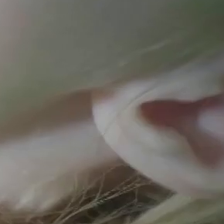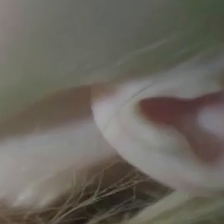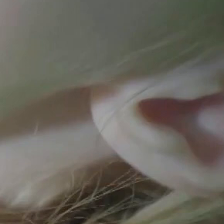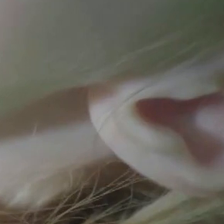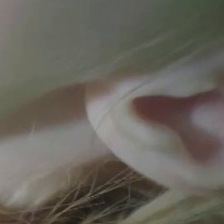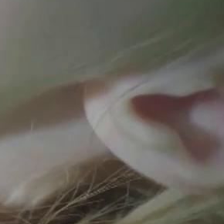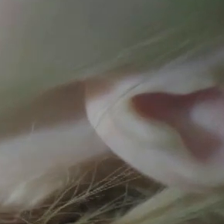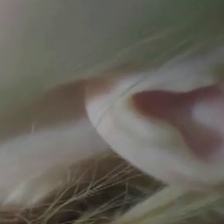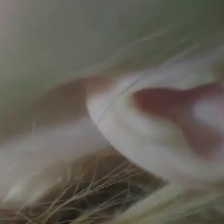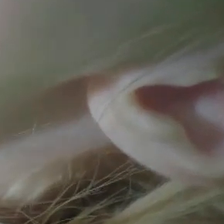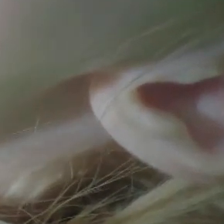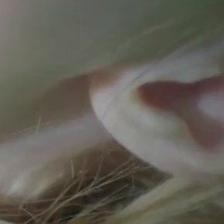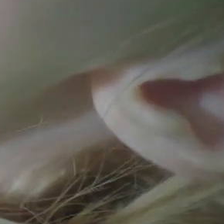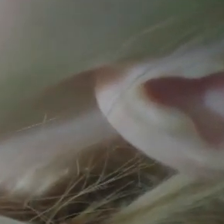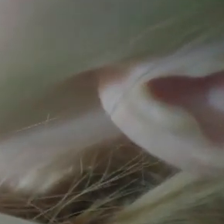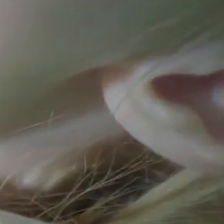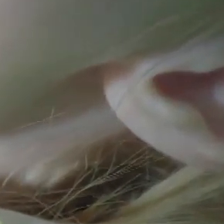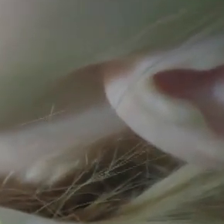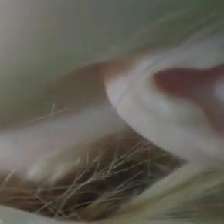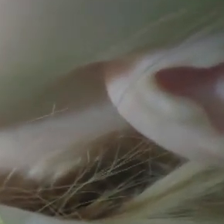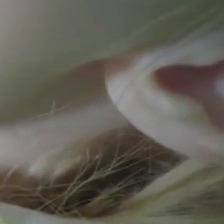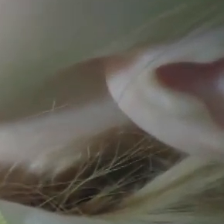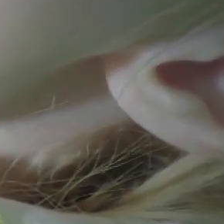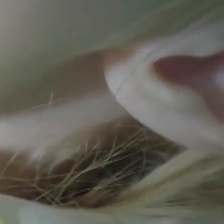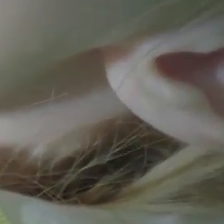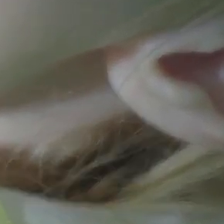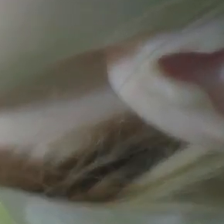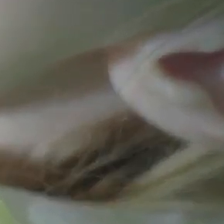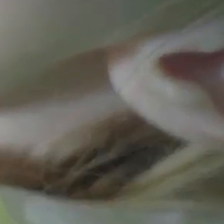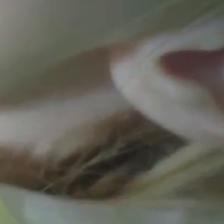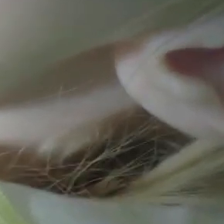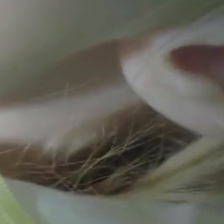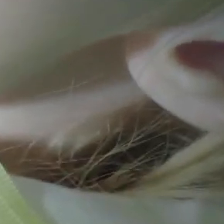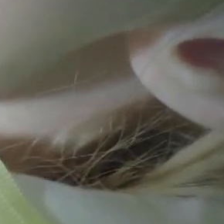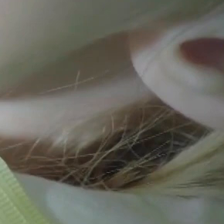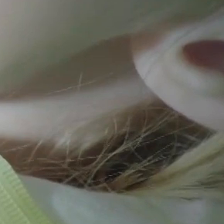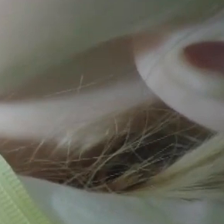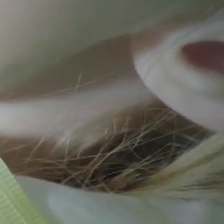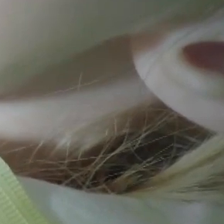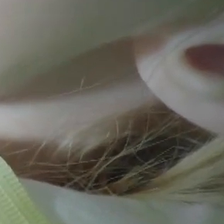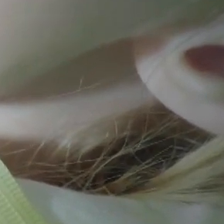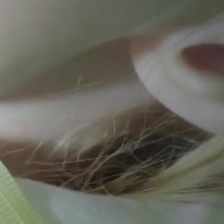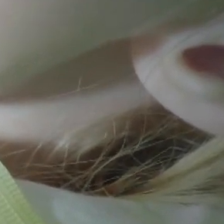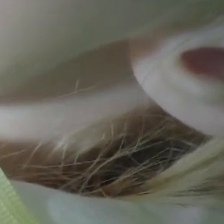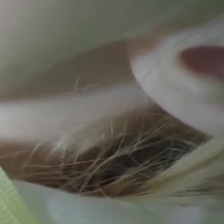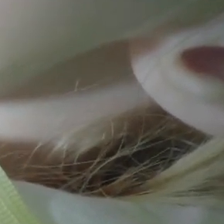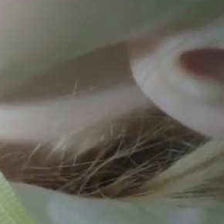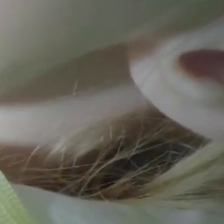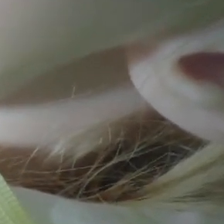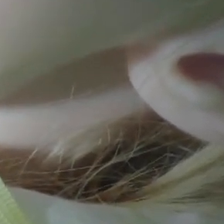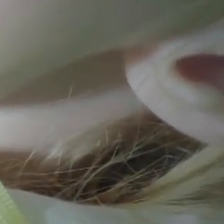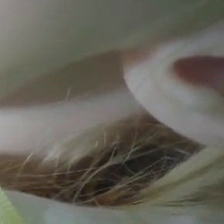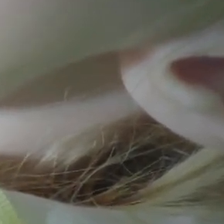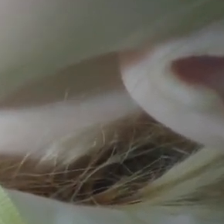problemas de alimentación, trastornos de sueño, problemas del habla y del aprendizaje, producir maloclusiones, problemas generales de